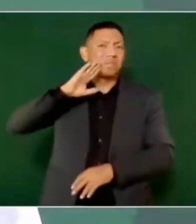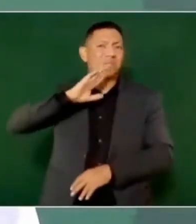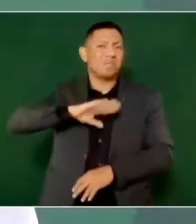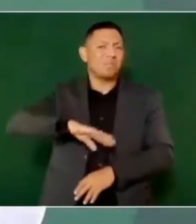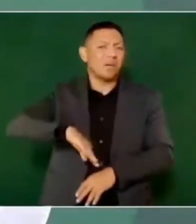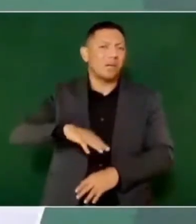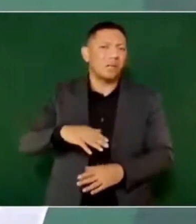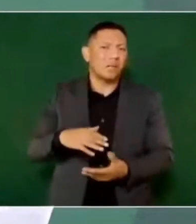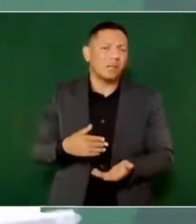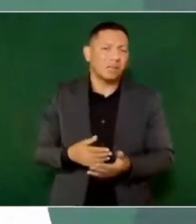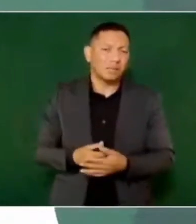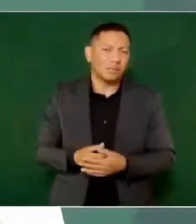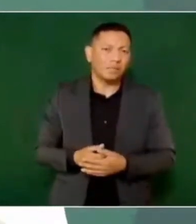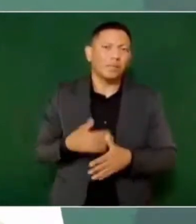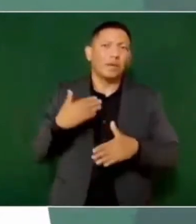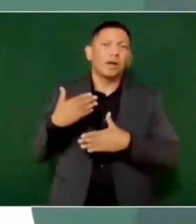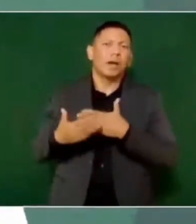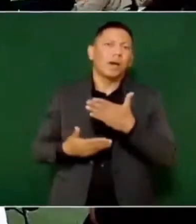Afortunadamente, pues